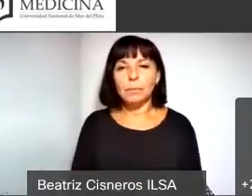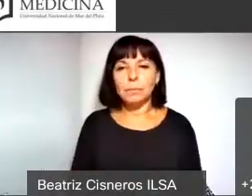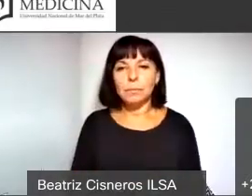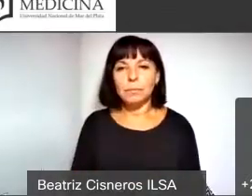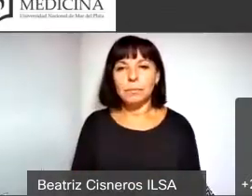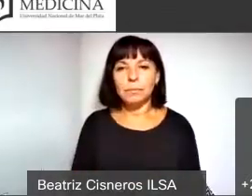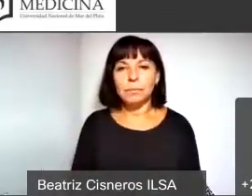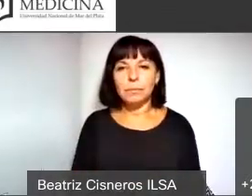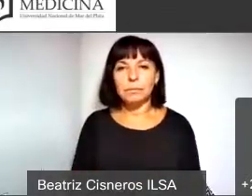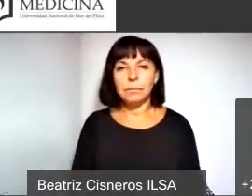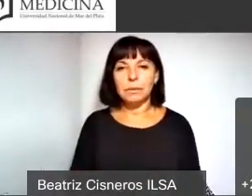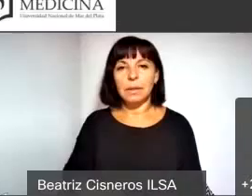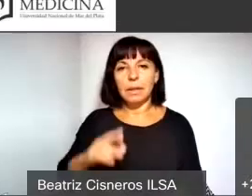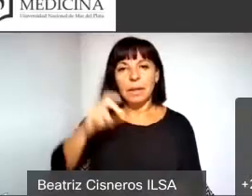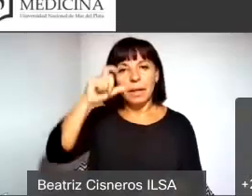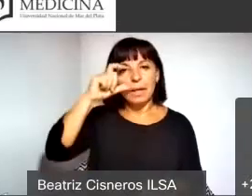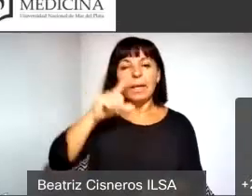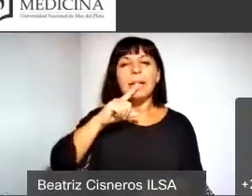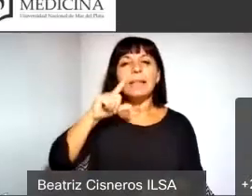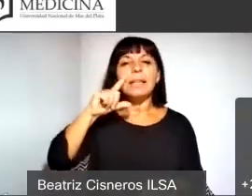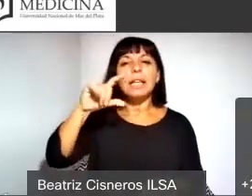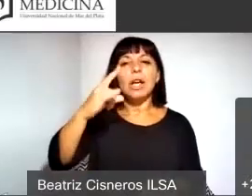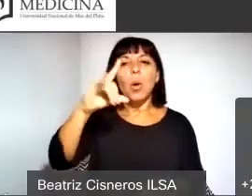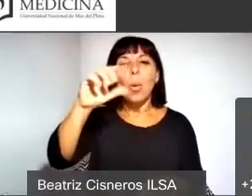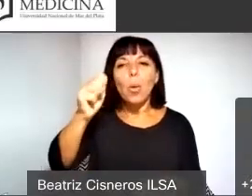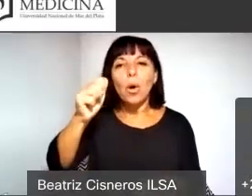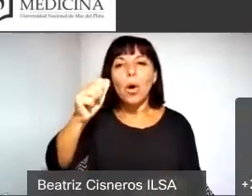Vemos también el retículo endoplásmico rugoso,